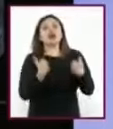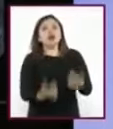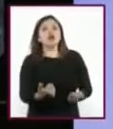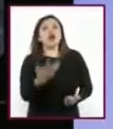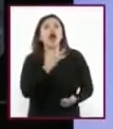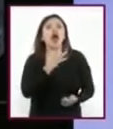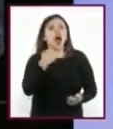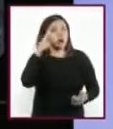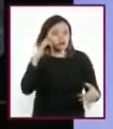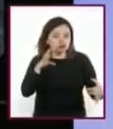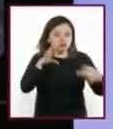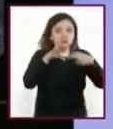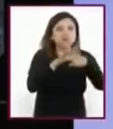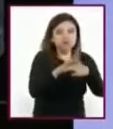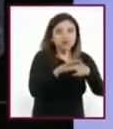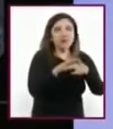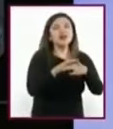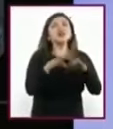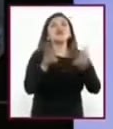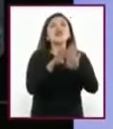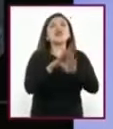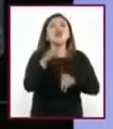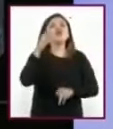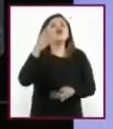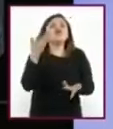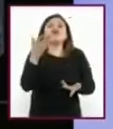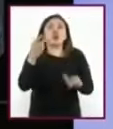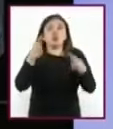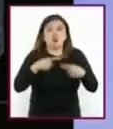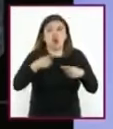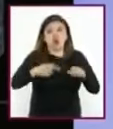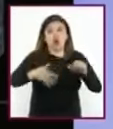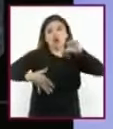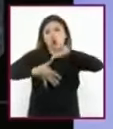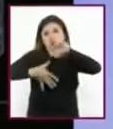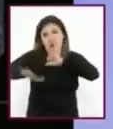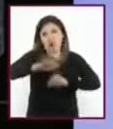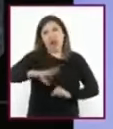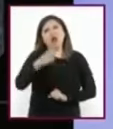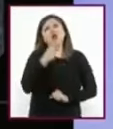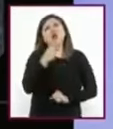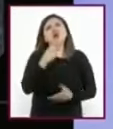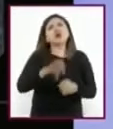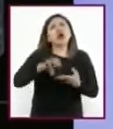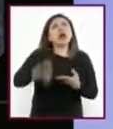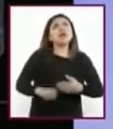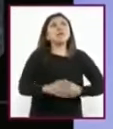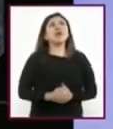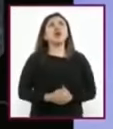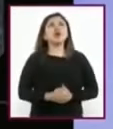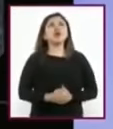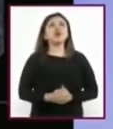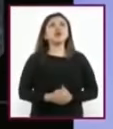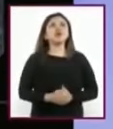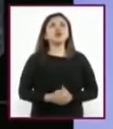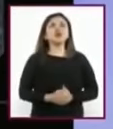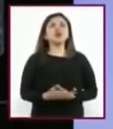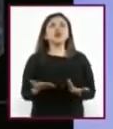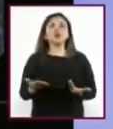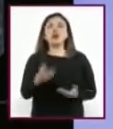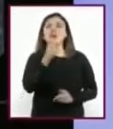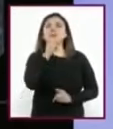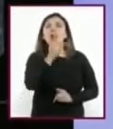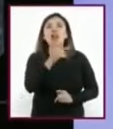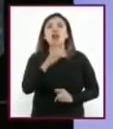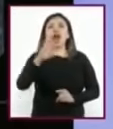esta cohesión, ¿no? Los sudamericanos pueden usar, por ejemplo, comentamos hace un rato, la